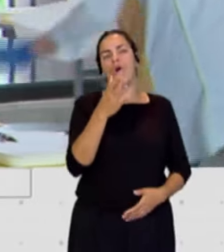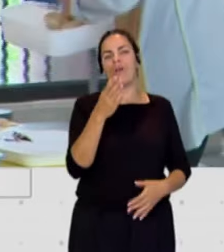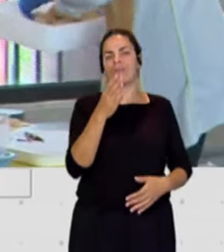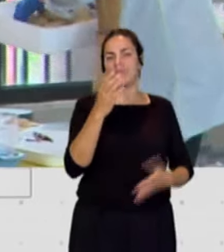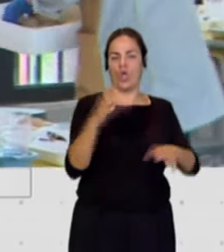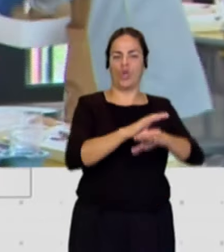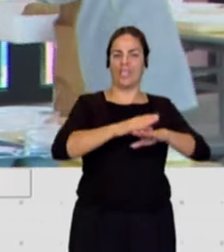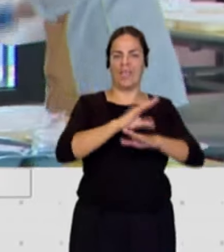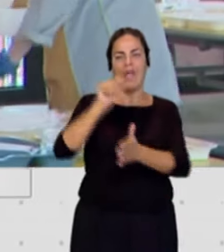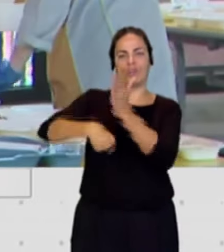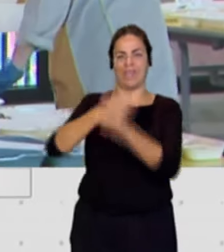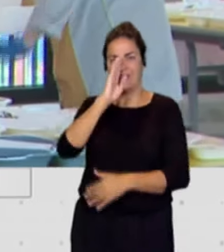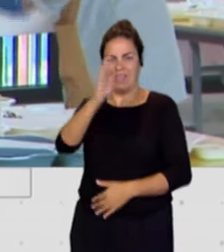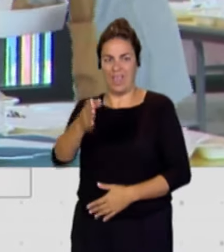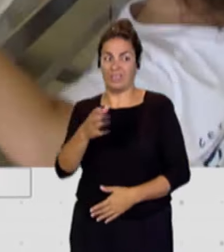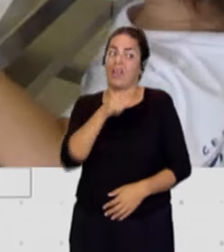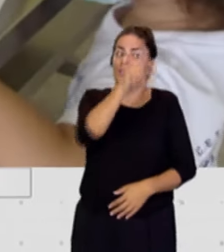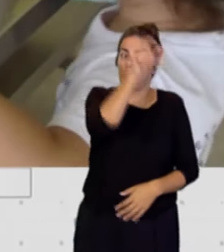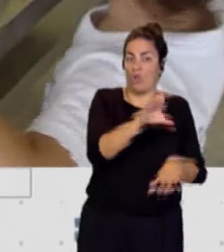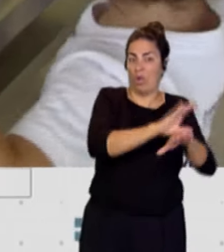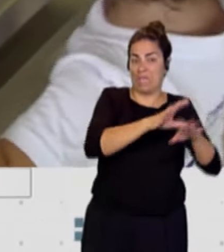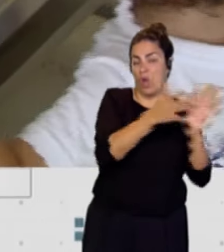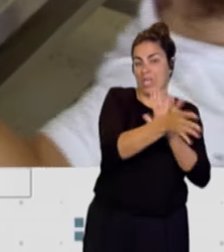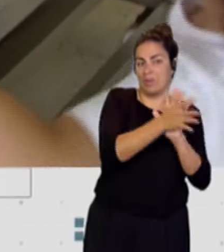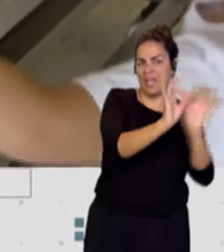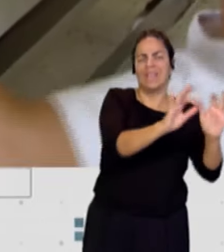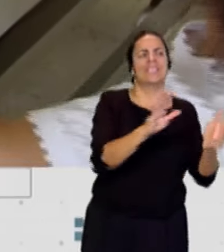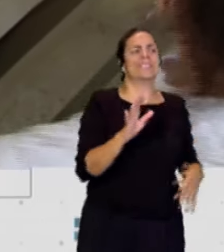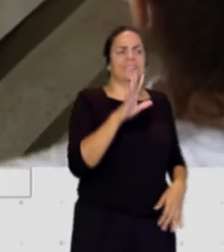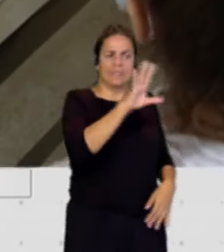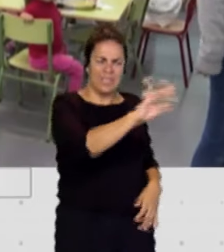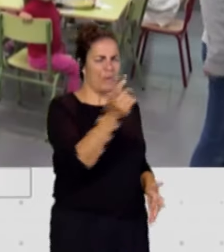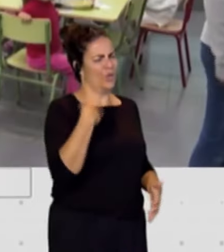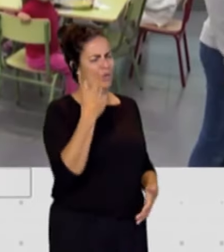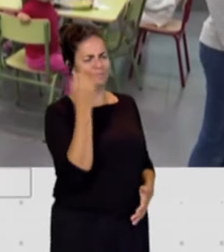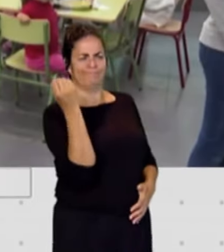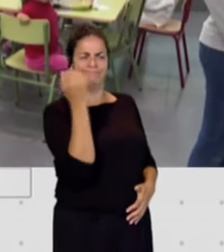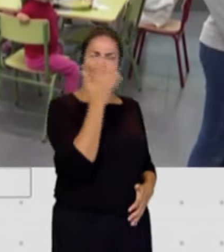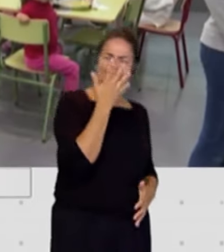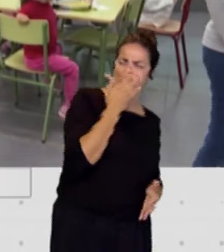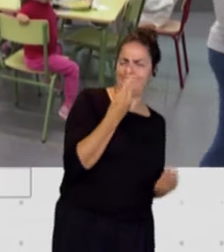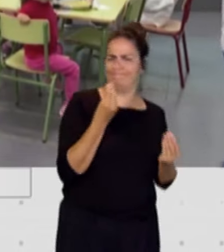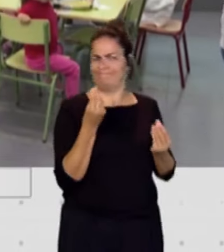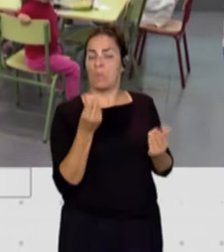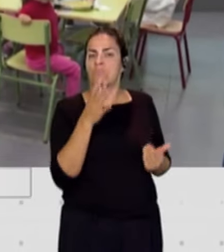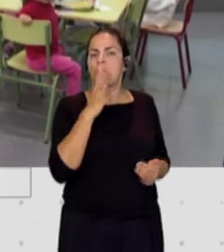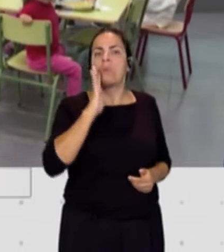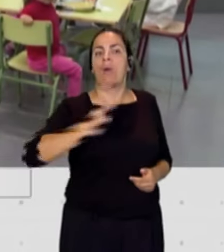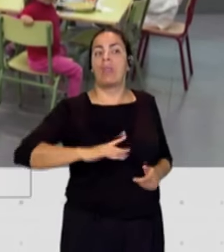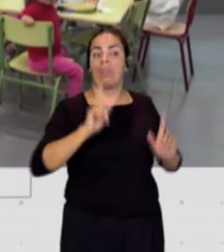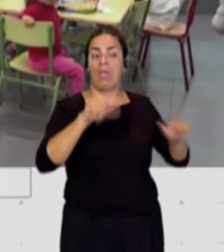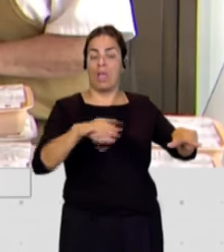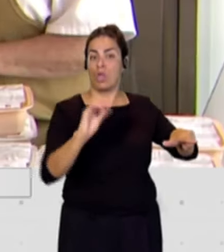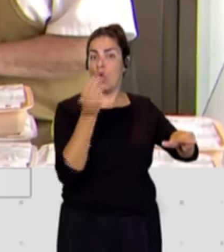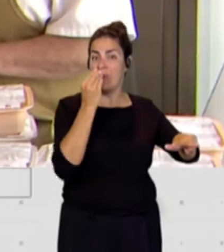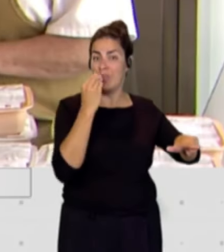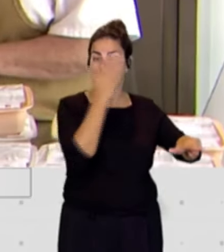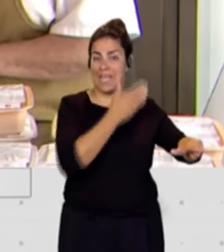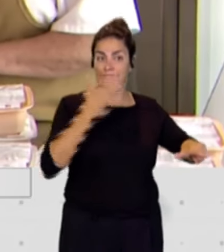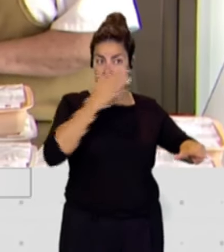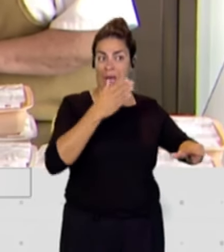claro Sí ya pero a mí me lo que me me me escama o digamos que lo que sospecho es que estén intentando deshacerse de los pocos comedores escolares que todavía